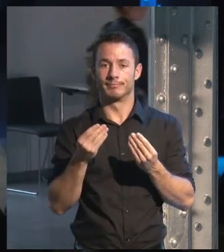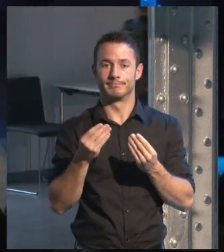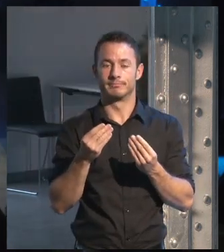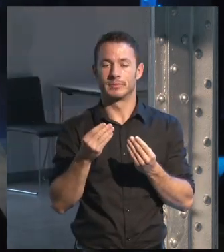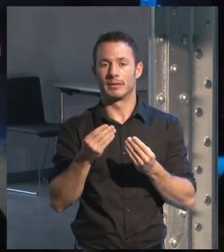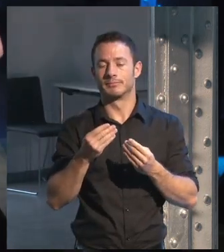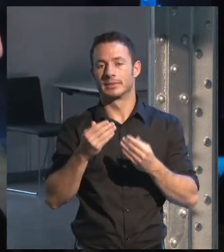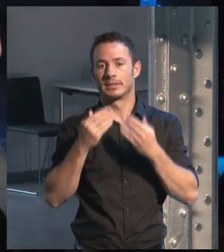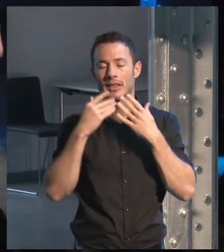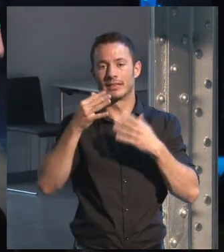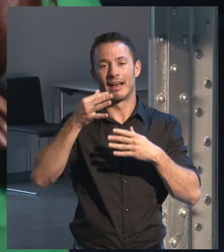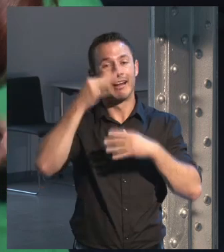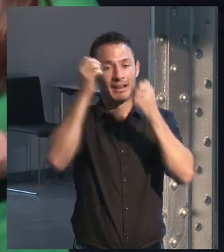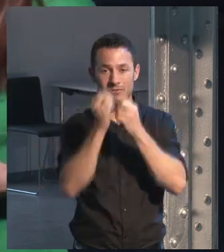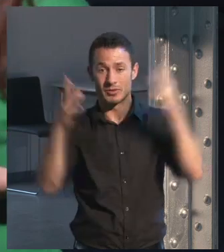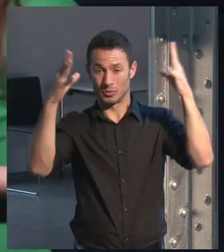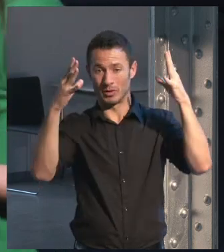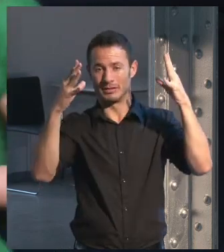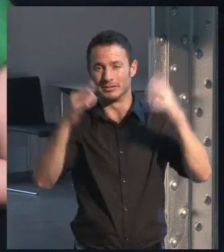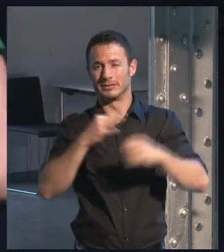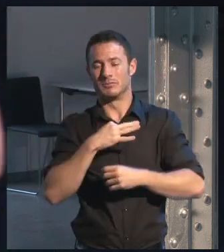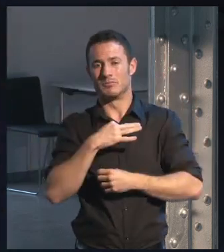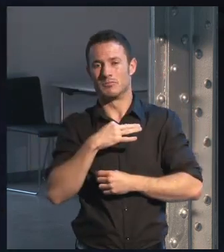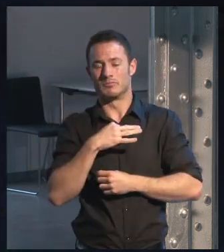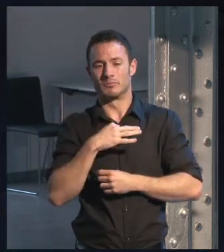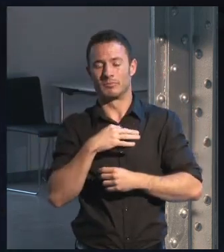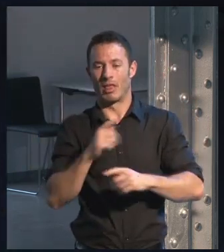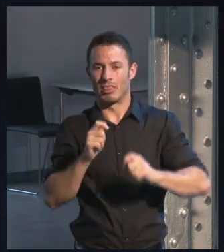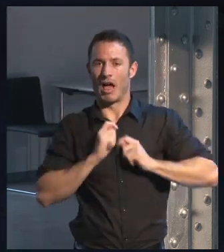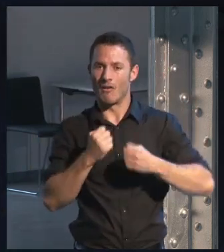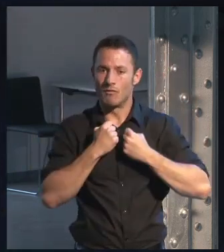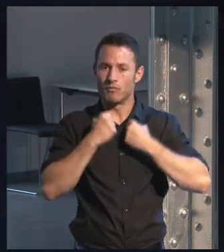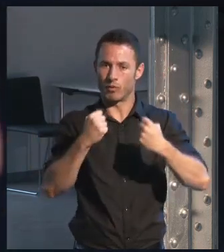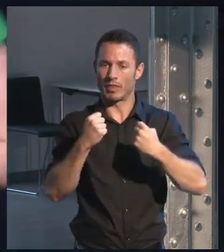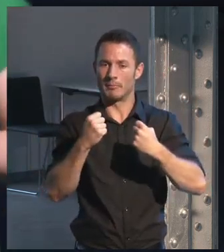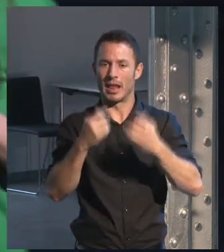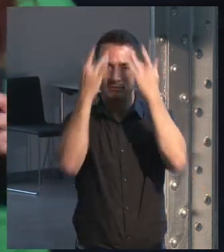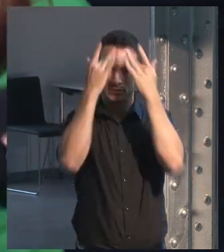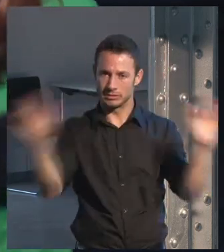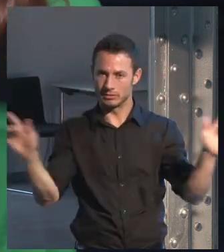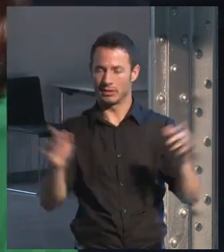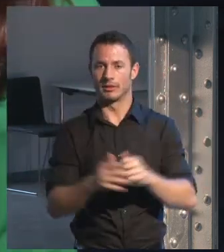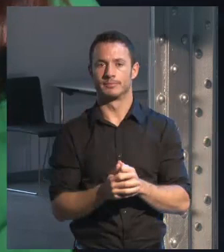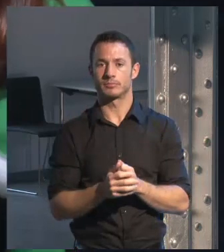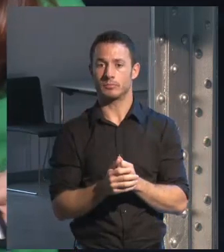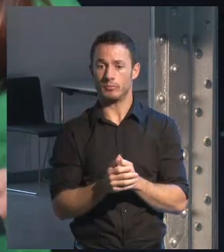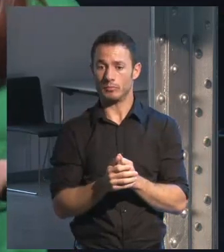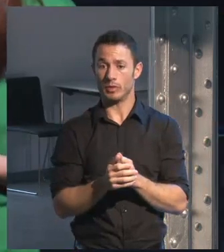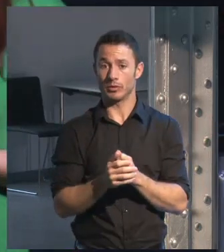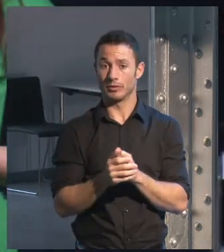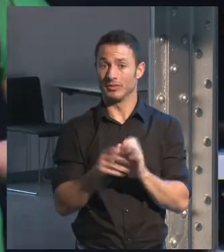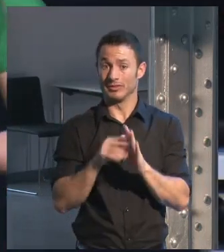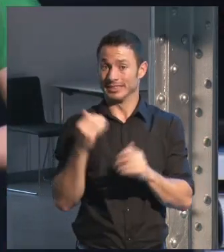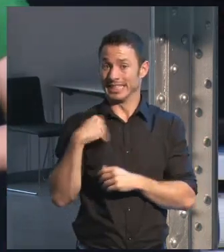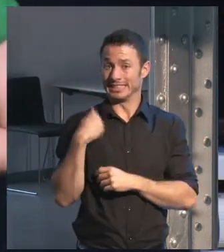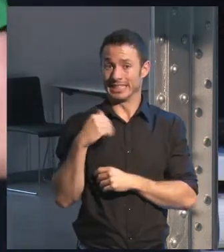la realidad virtual, que es esa fuerza que tiene como arma de sensibilización. En cuanto la tengamos, os informaremos porque